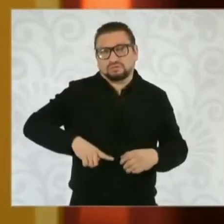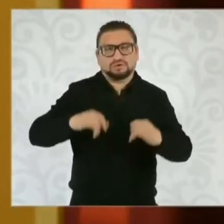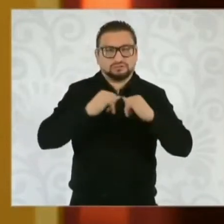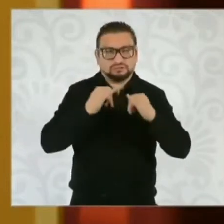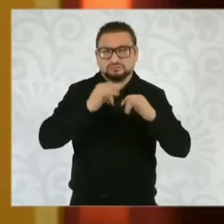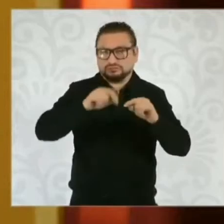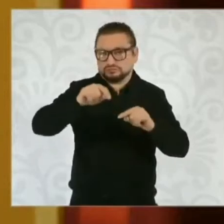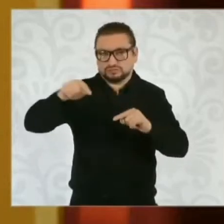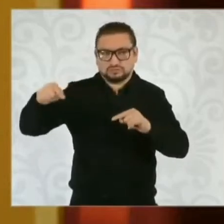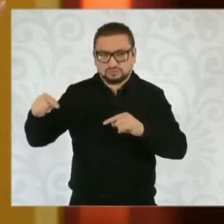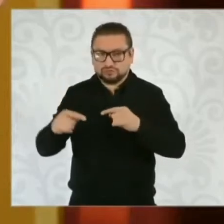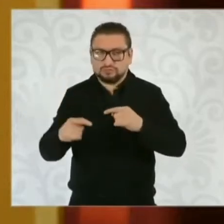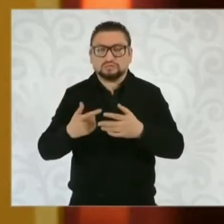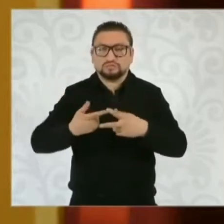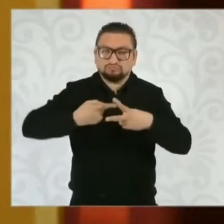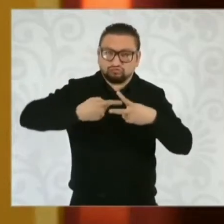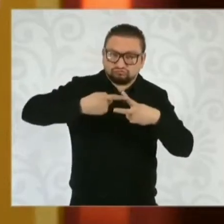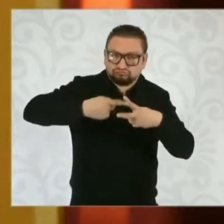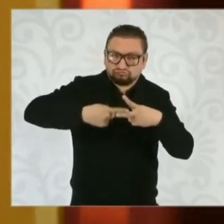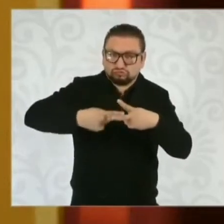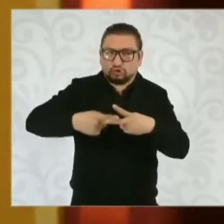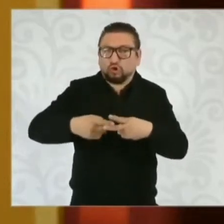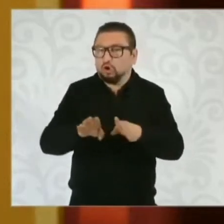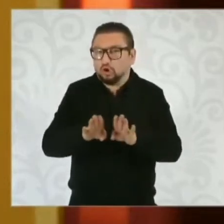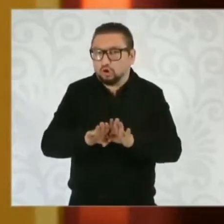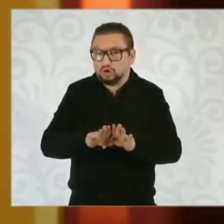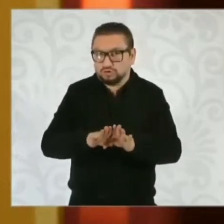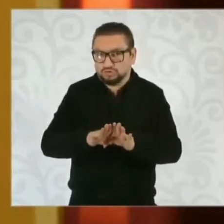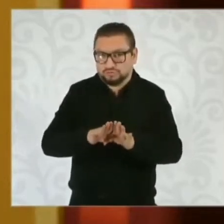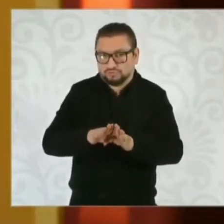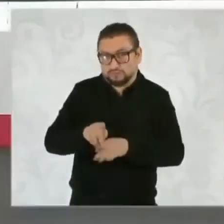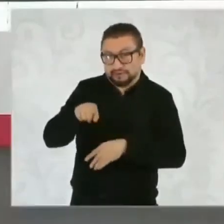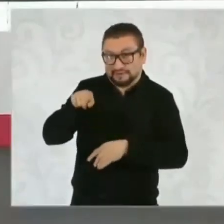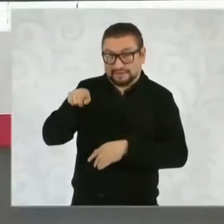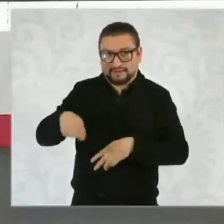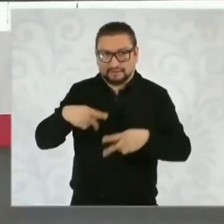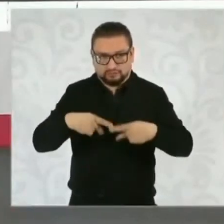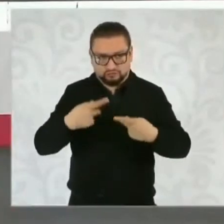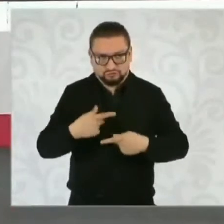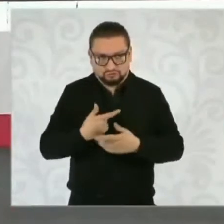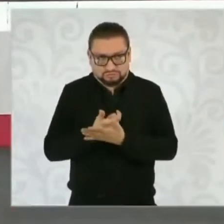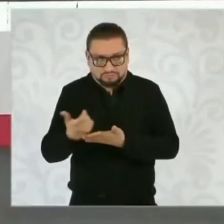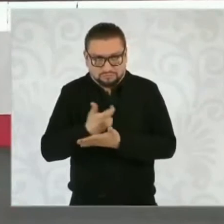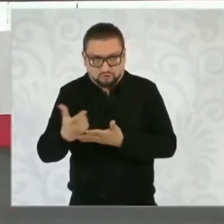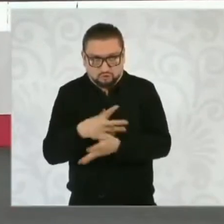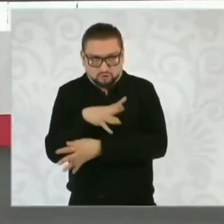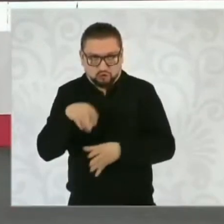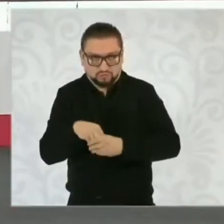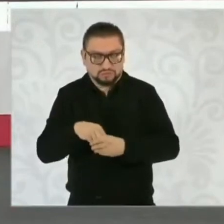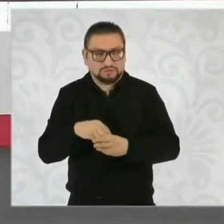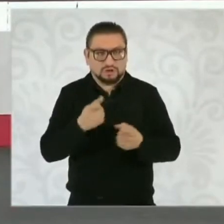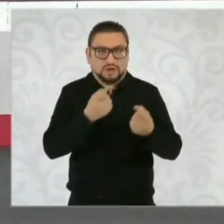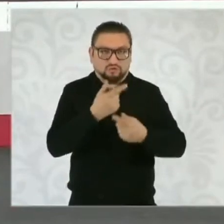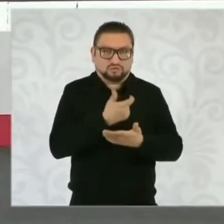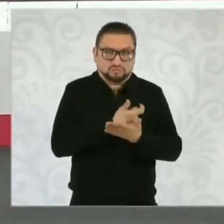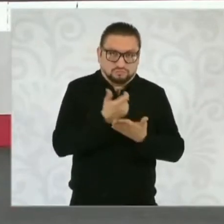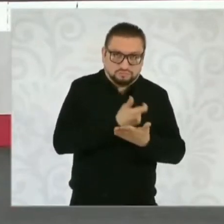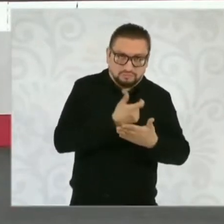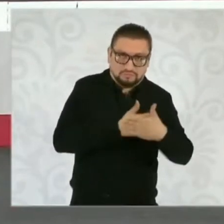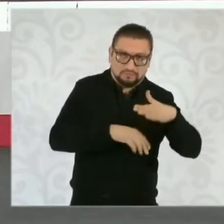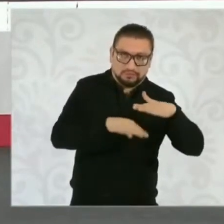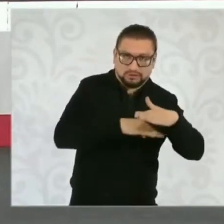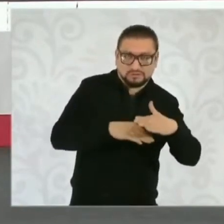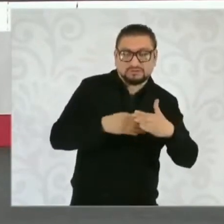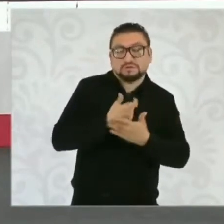dependencias, se calculen sobre el salario integrado. Aquí, como saben, hay salario base y